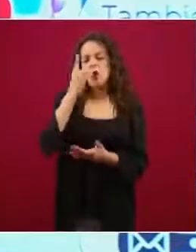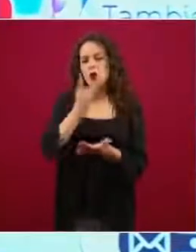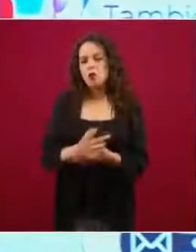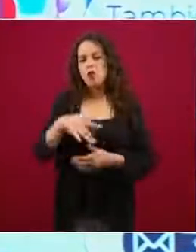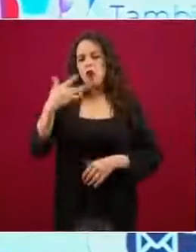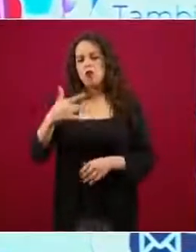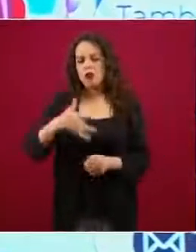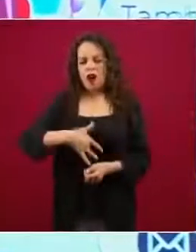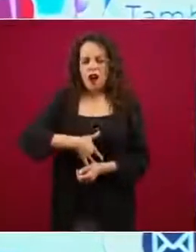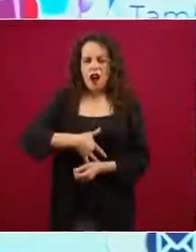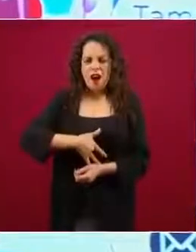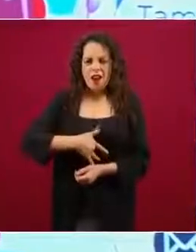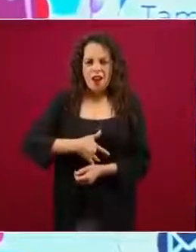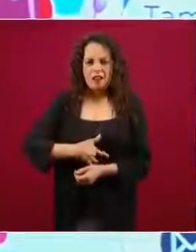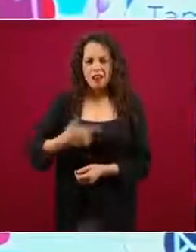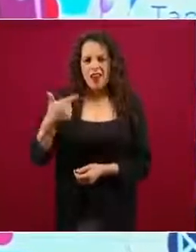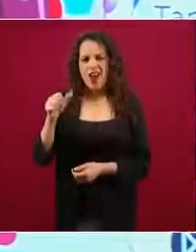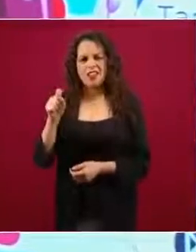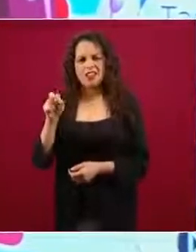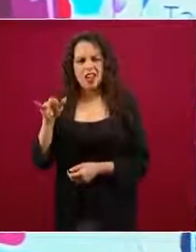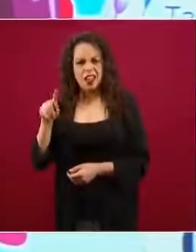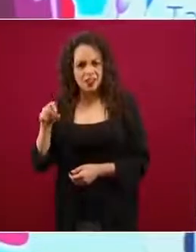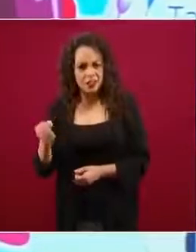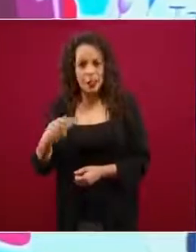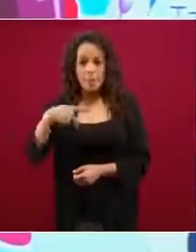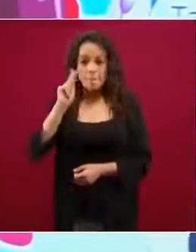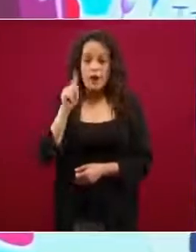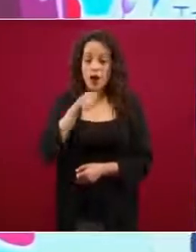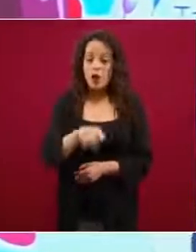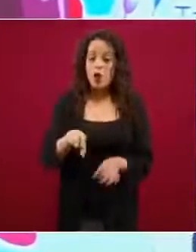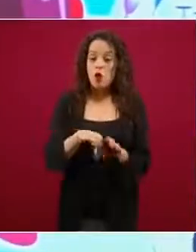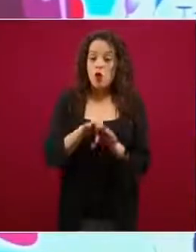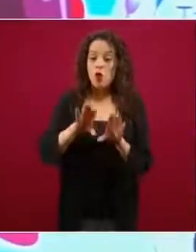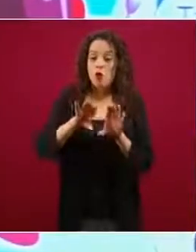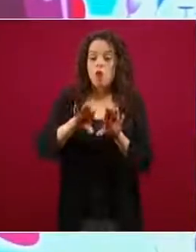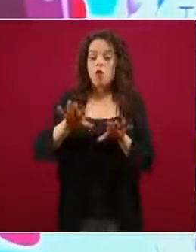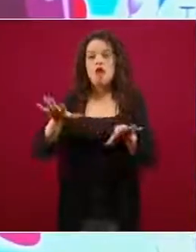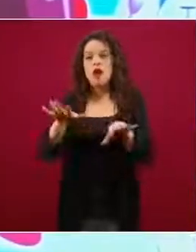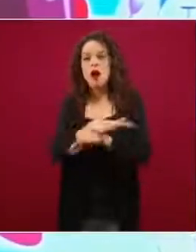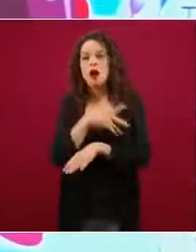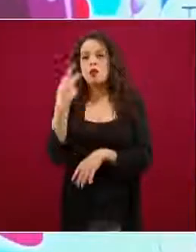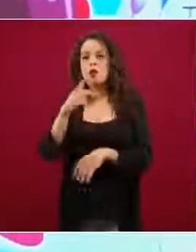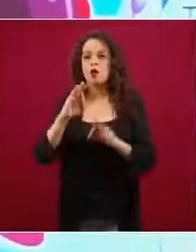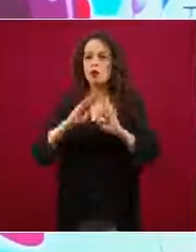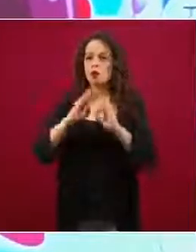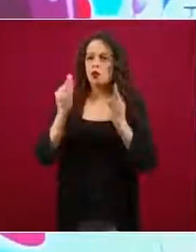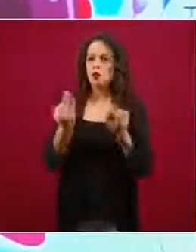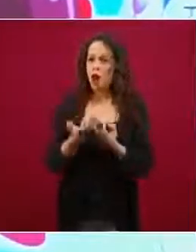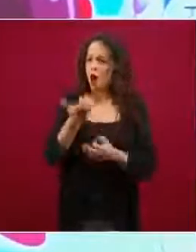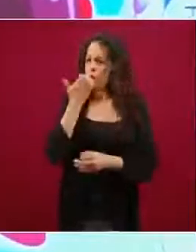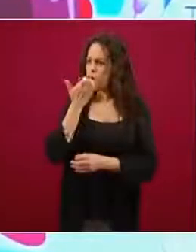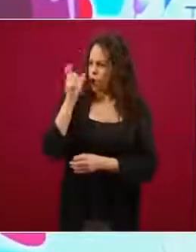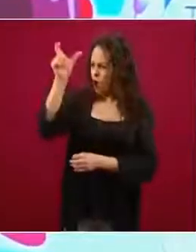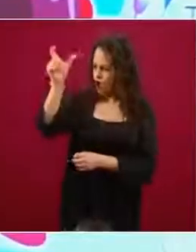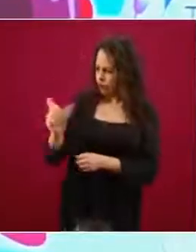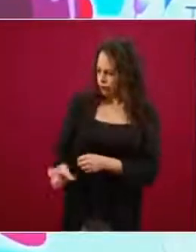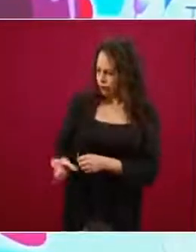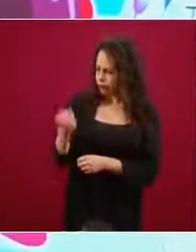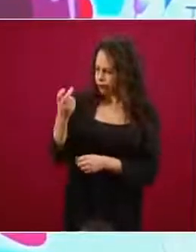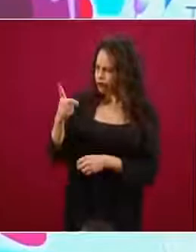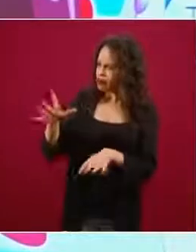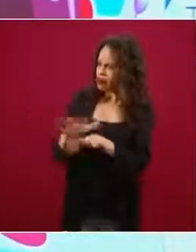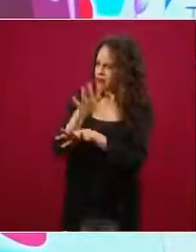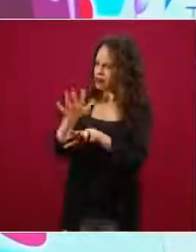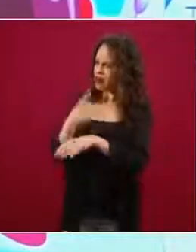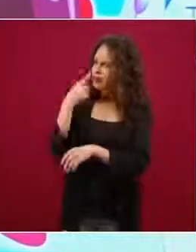es importante ver cuando hay algún cambio de comportamiento, algún cambio en la rutina de las personas en nuestra casa,